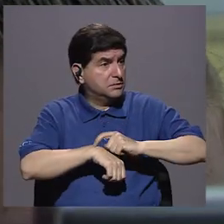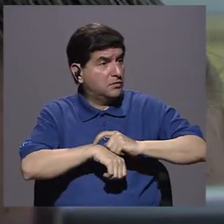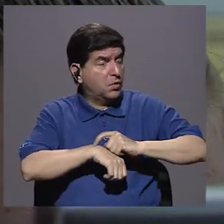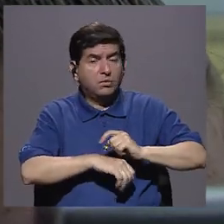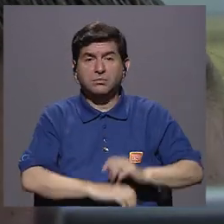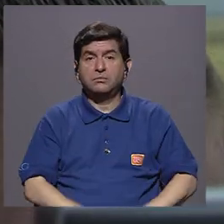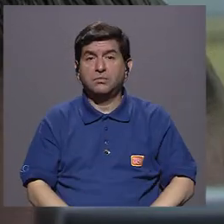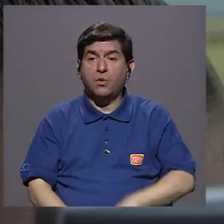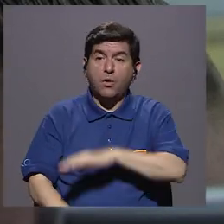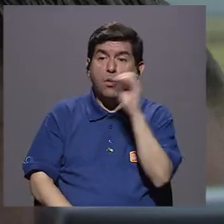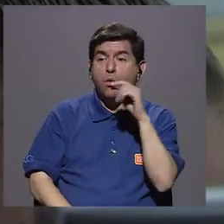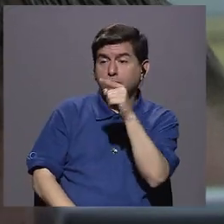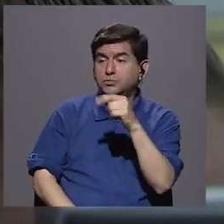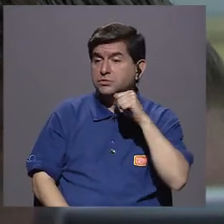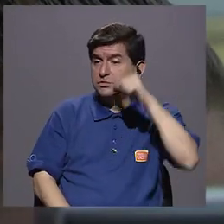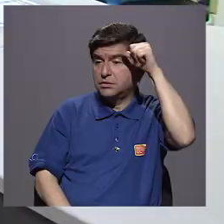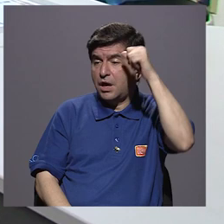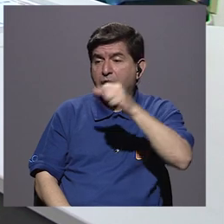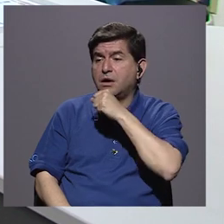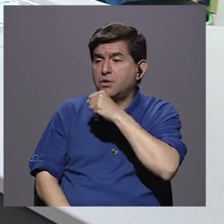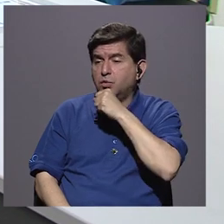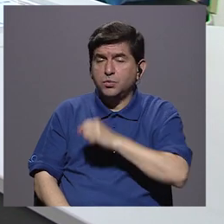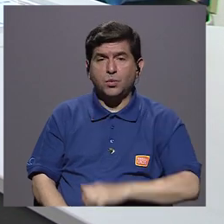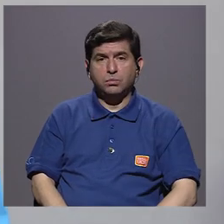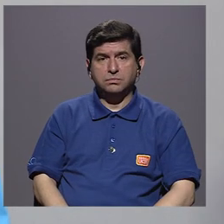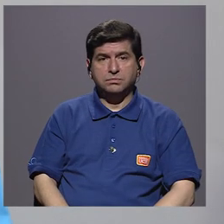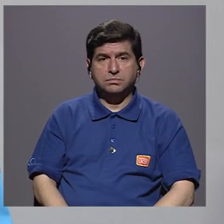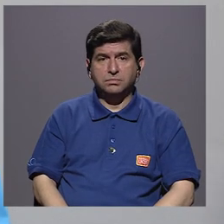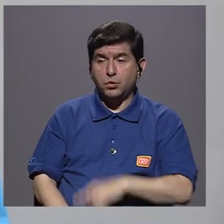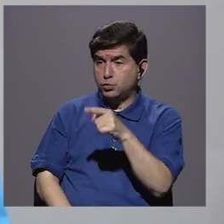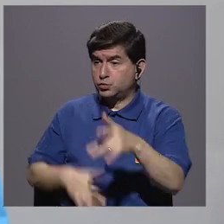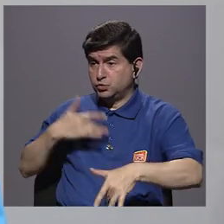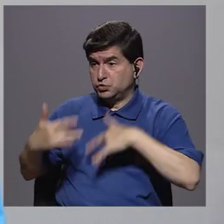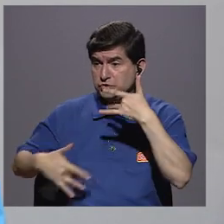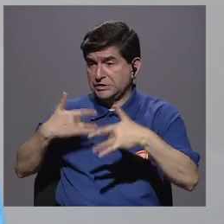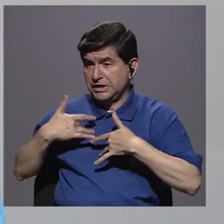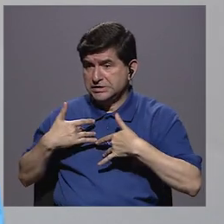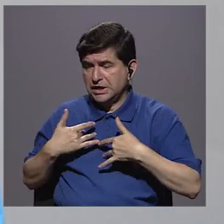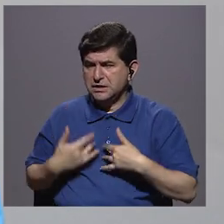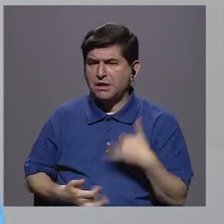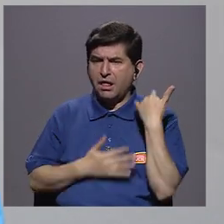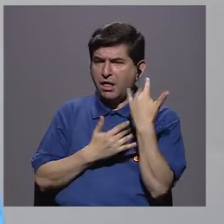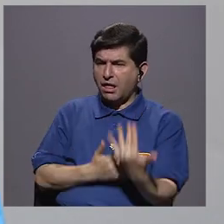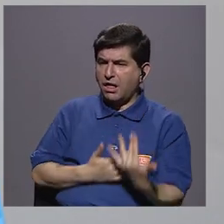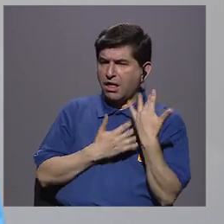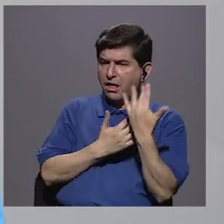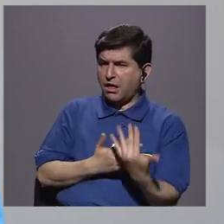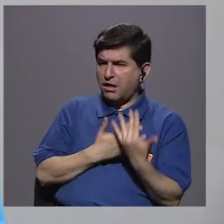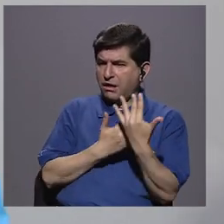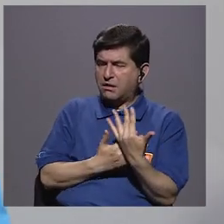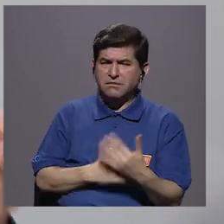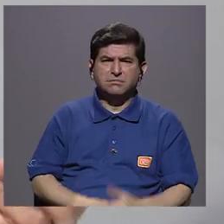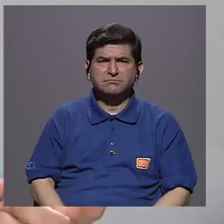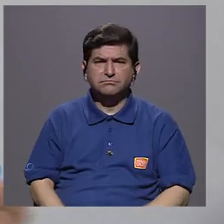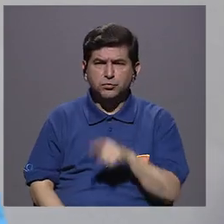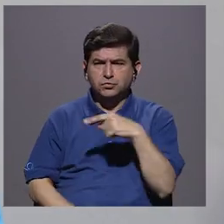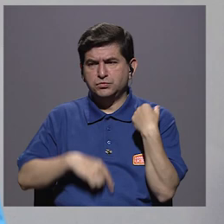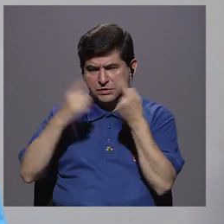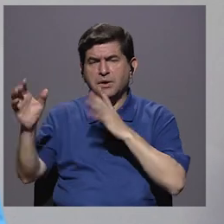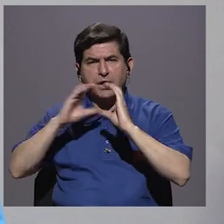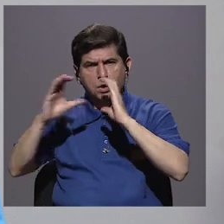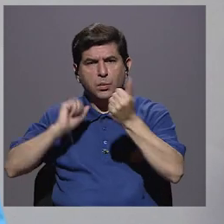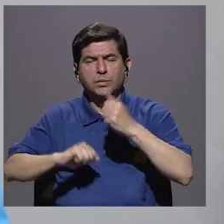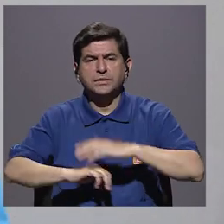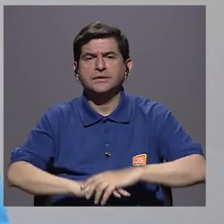medicamentos. Ahora bien, si usted es un adulto mayor y usted siente que están durando más de la cuenta, su deber es ir a